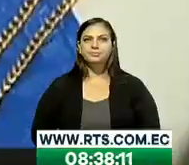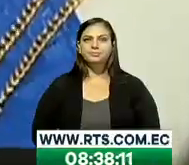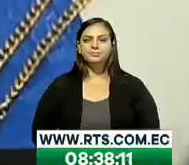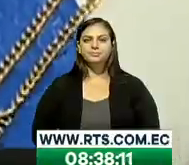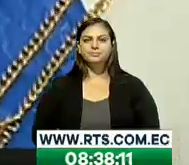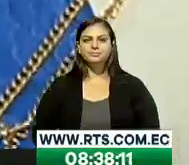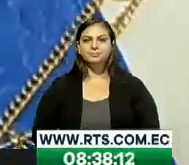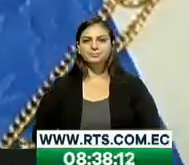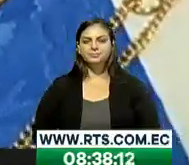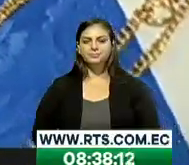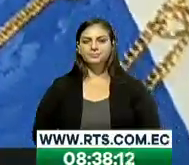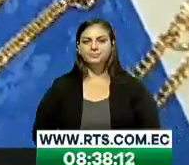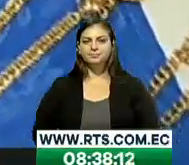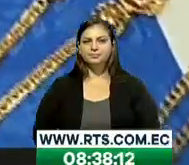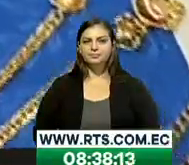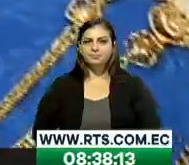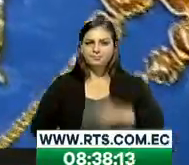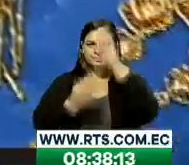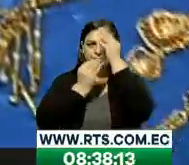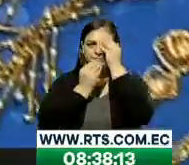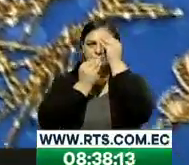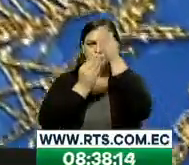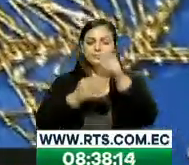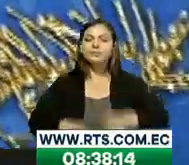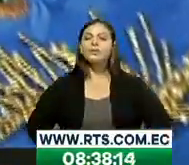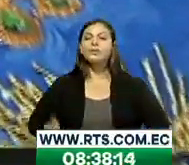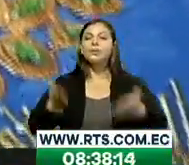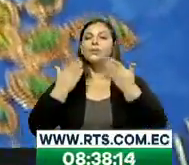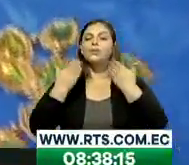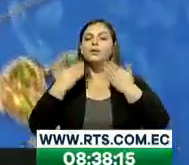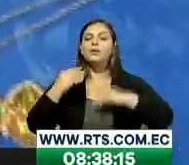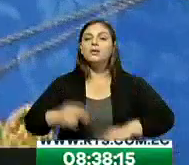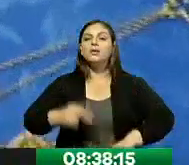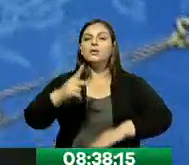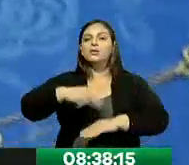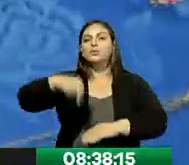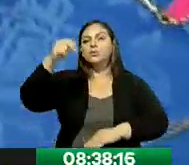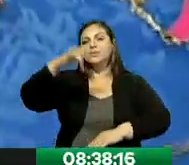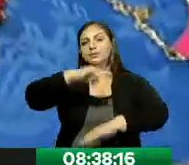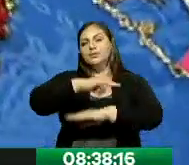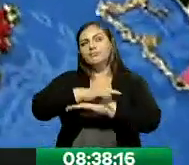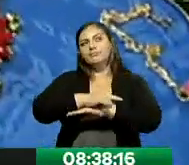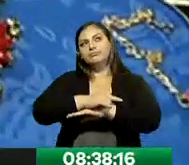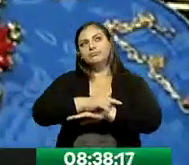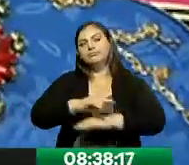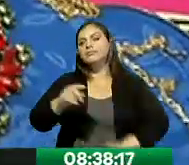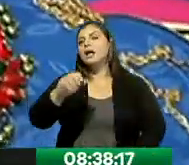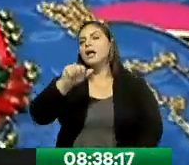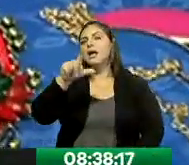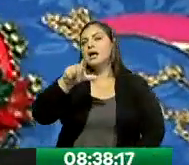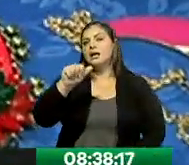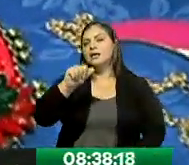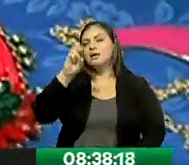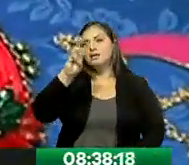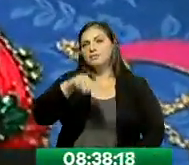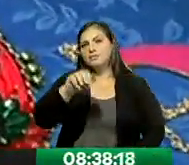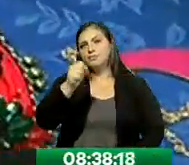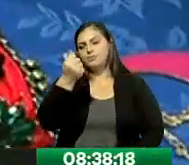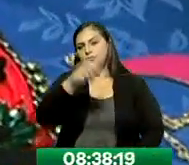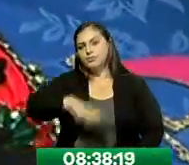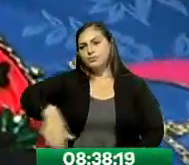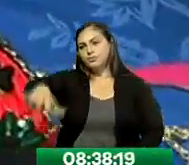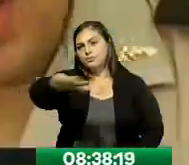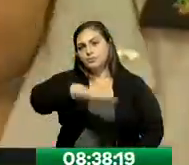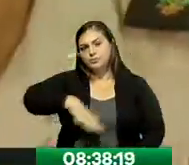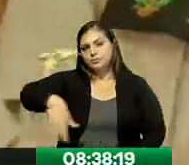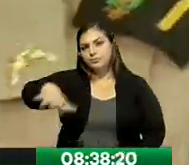Un robo registrado en la ciudadela Los Álamos, al norte de Guayaquil, dio inicio a una investigación por parte de la Policía